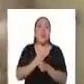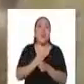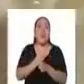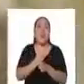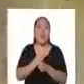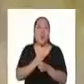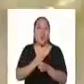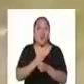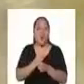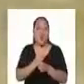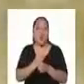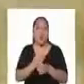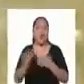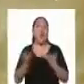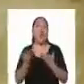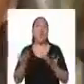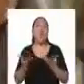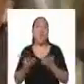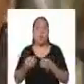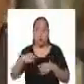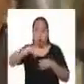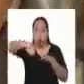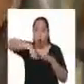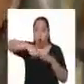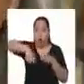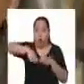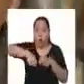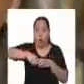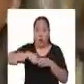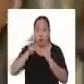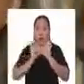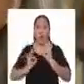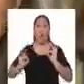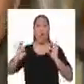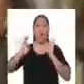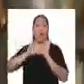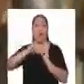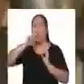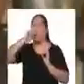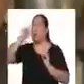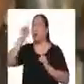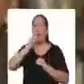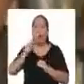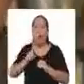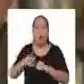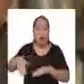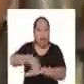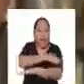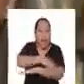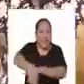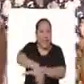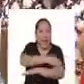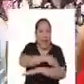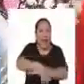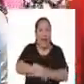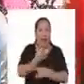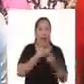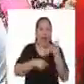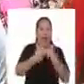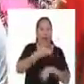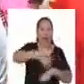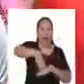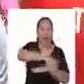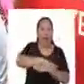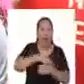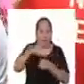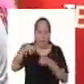grandes cocinas de chef, sino muchas en las calles, ¿no? En la venta ambulatoria, precisamente, ¿no? Todos los